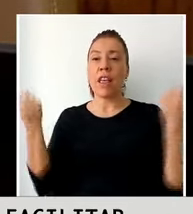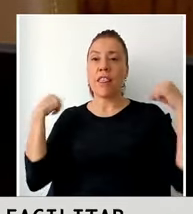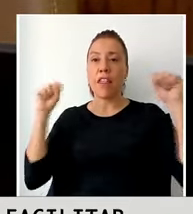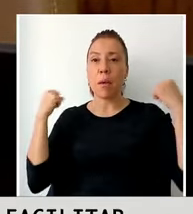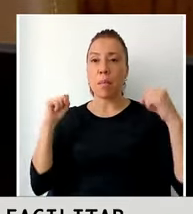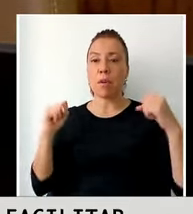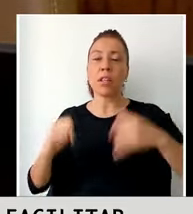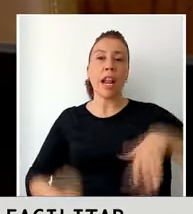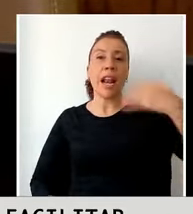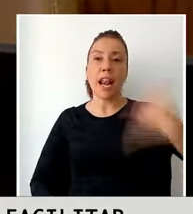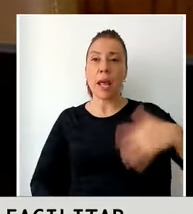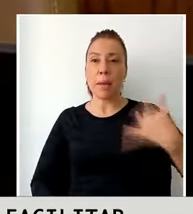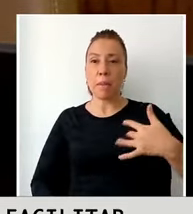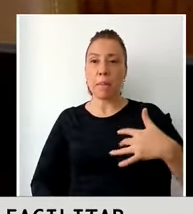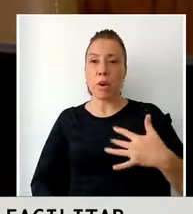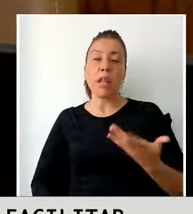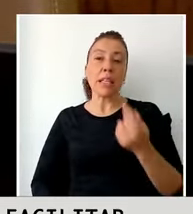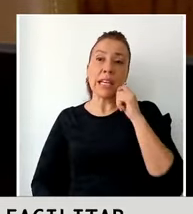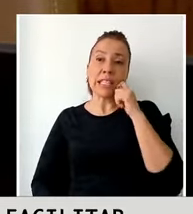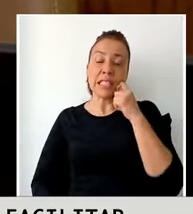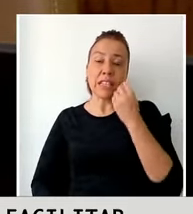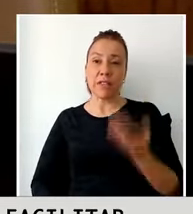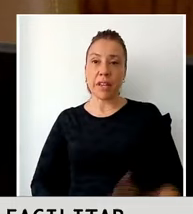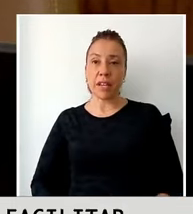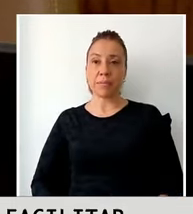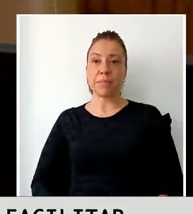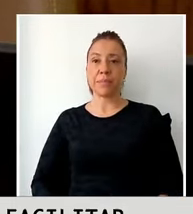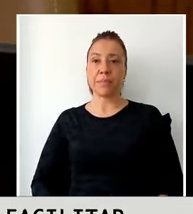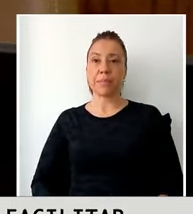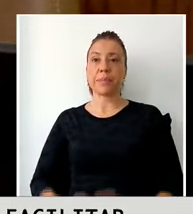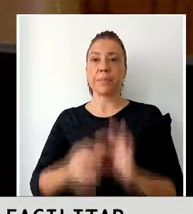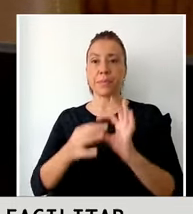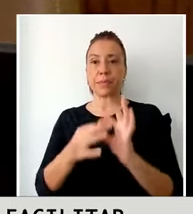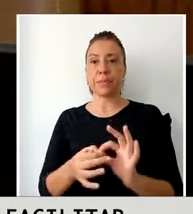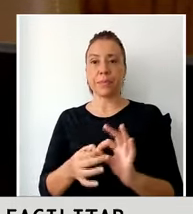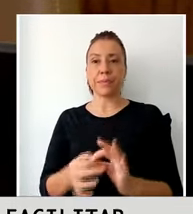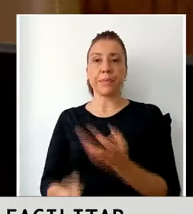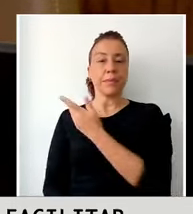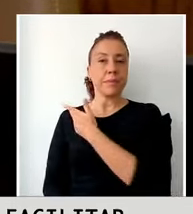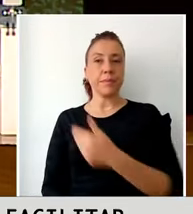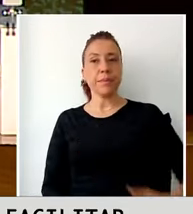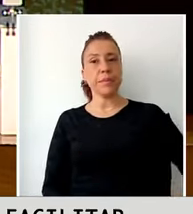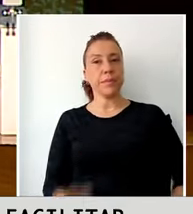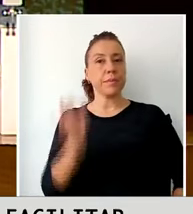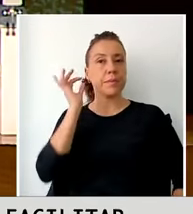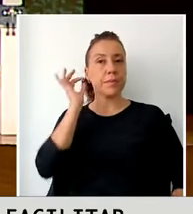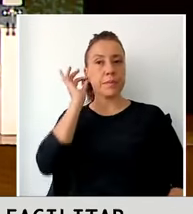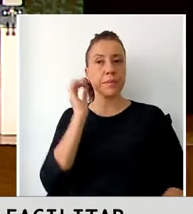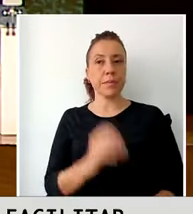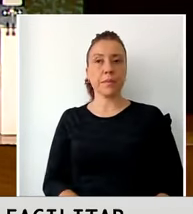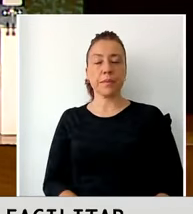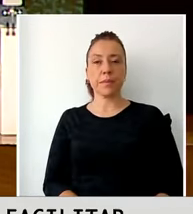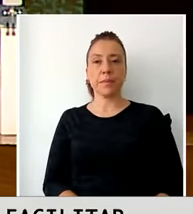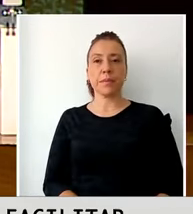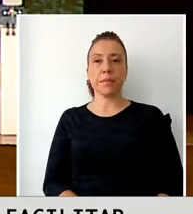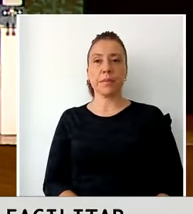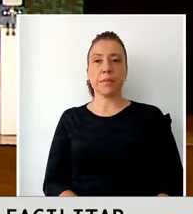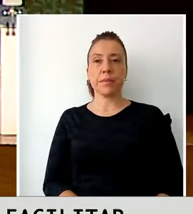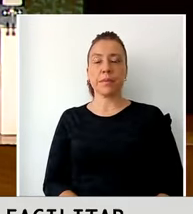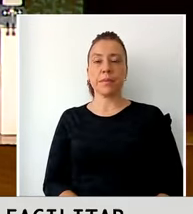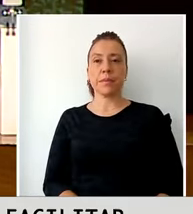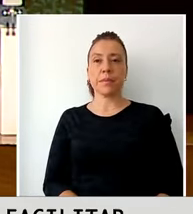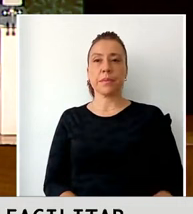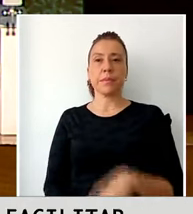que este tiene he dicho muchas gracias presidenta Muchas gracias diputada